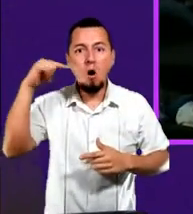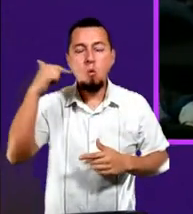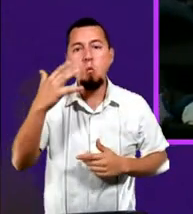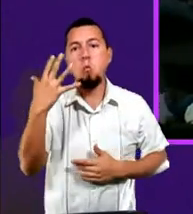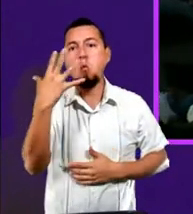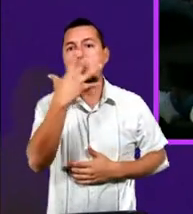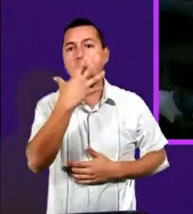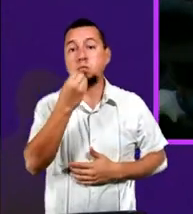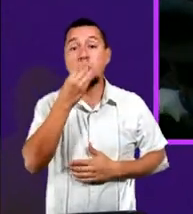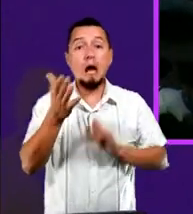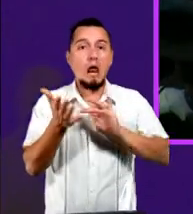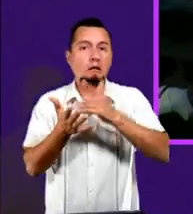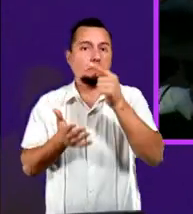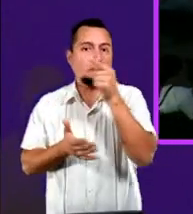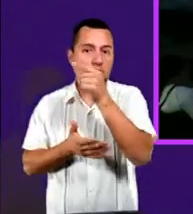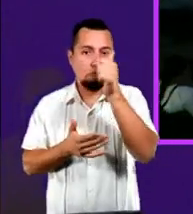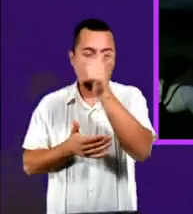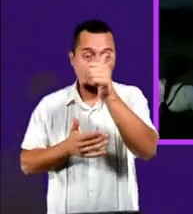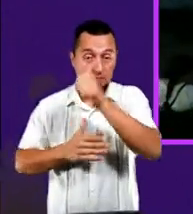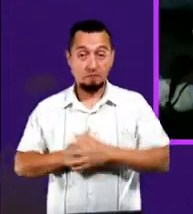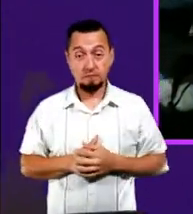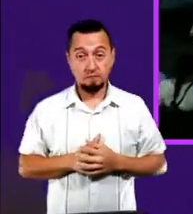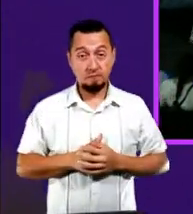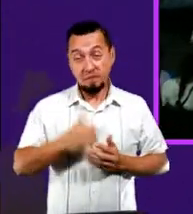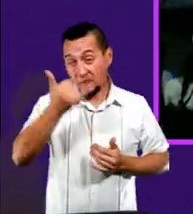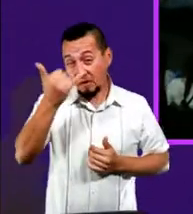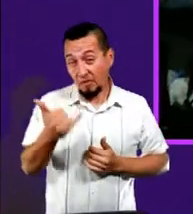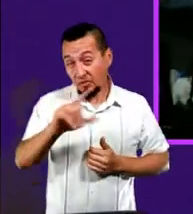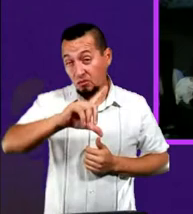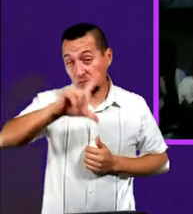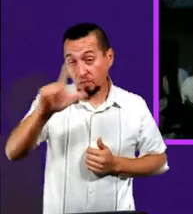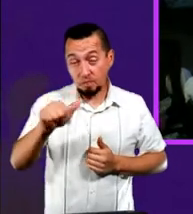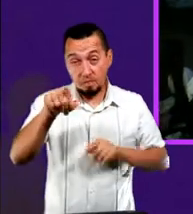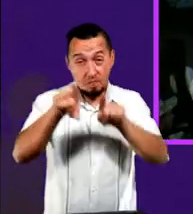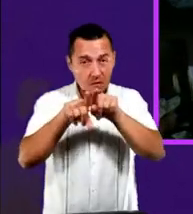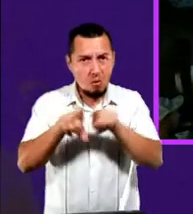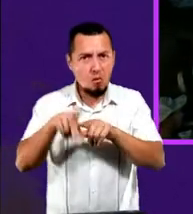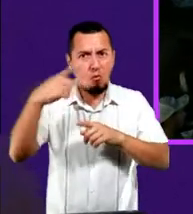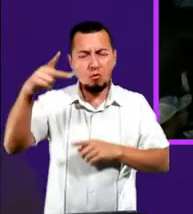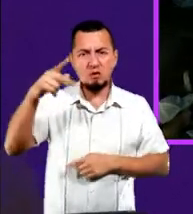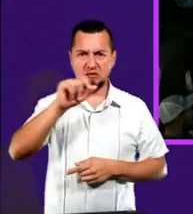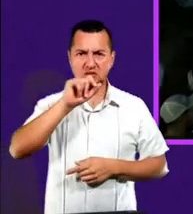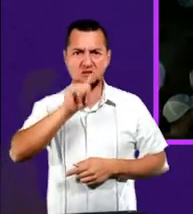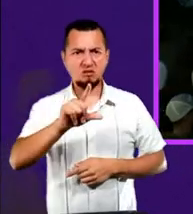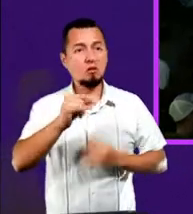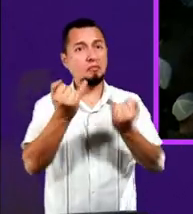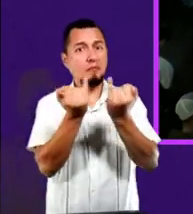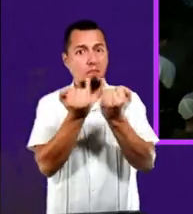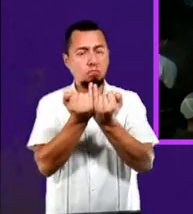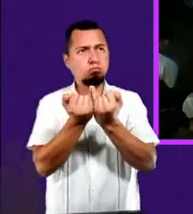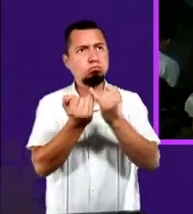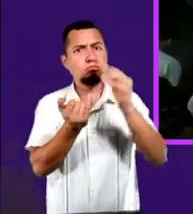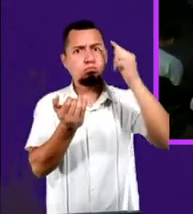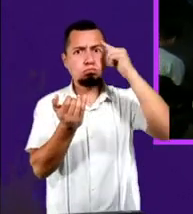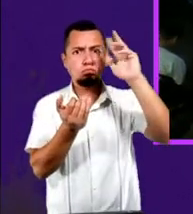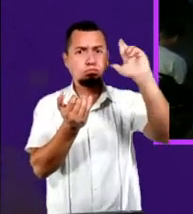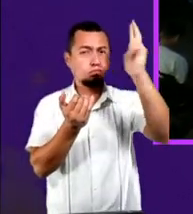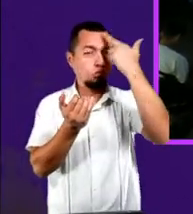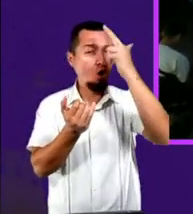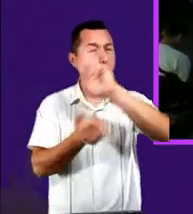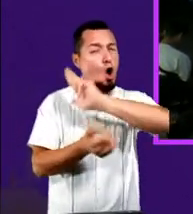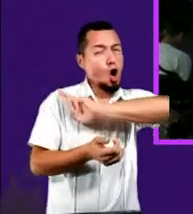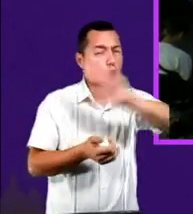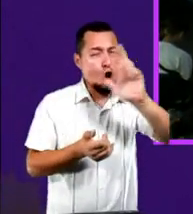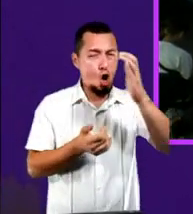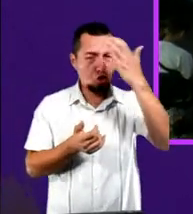También como jaliscienses tenemos que reconocer el rol tan importante de